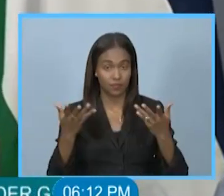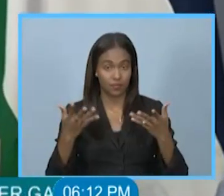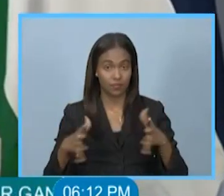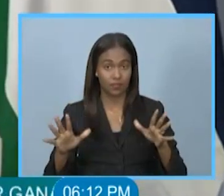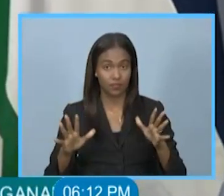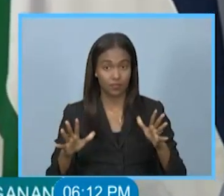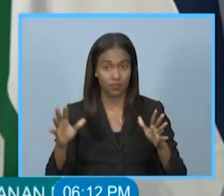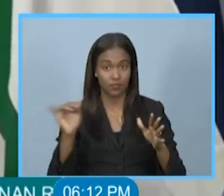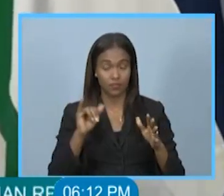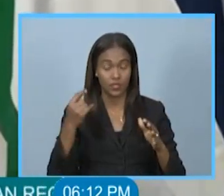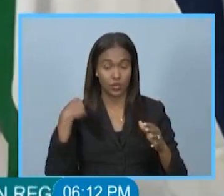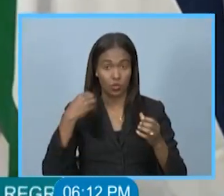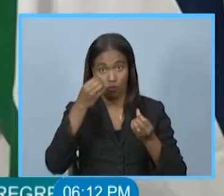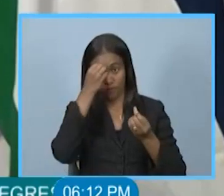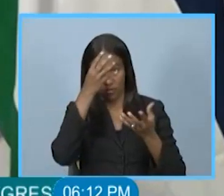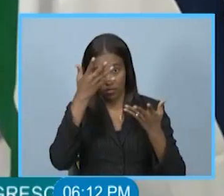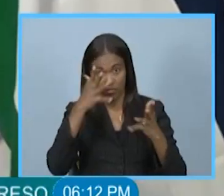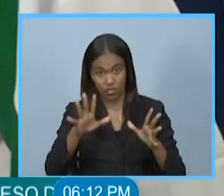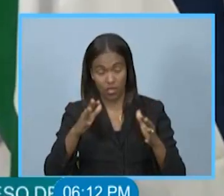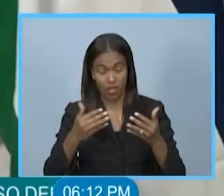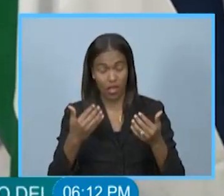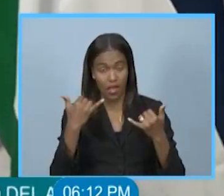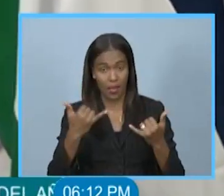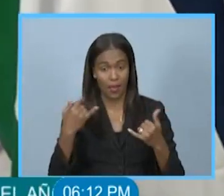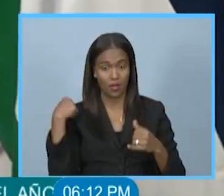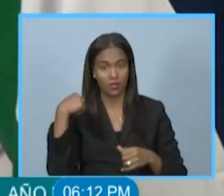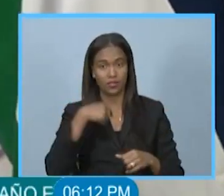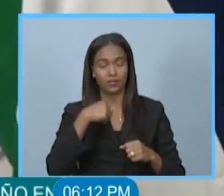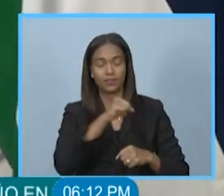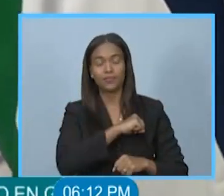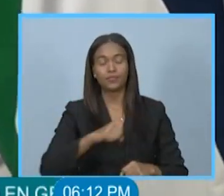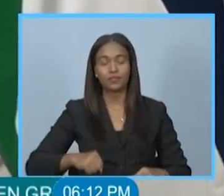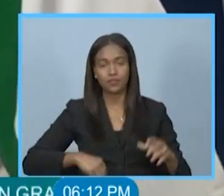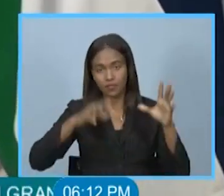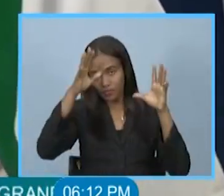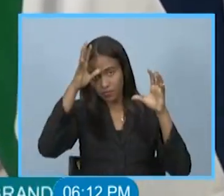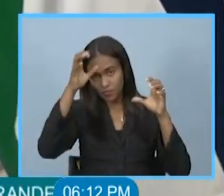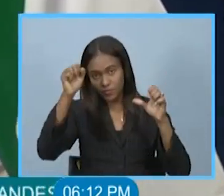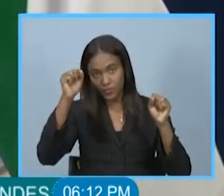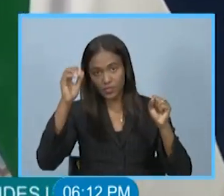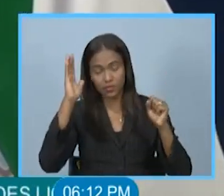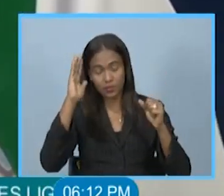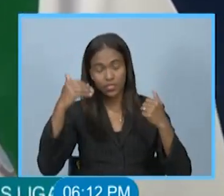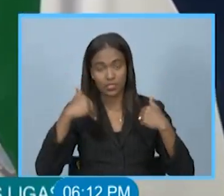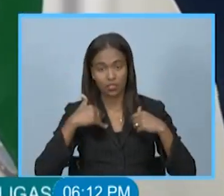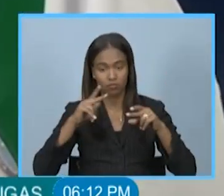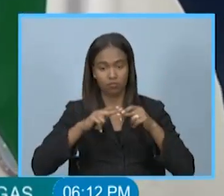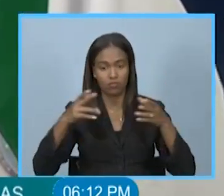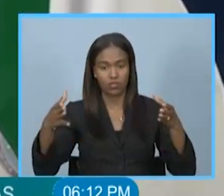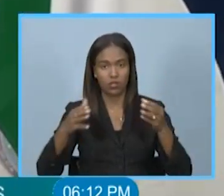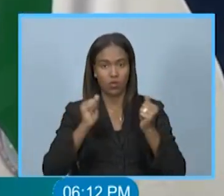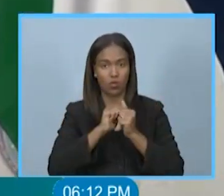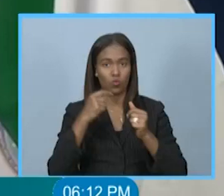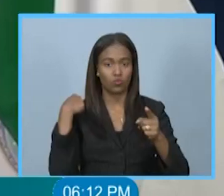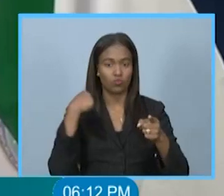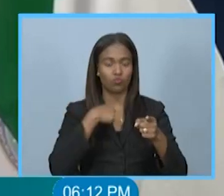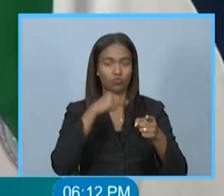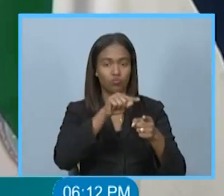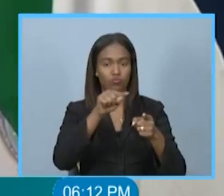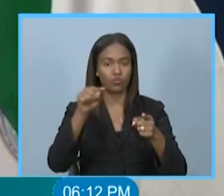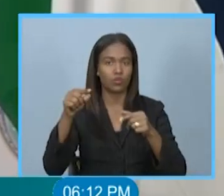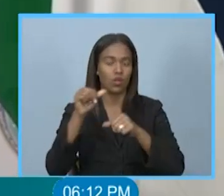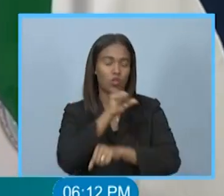como hemos anunciado periódicamente nuestro señor presidente esta reuniéndose con nuestras autoridades